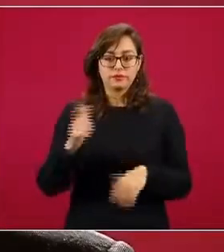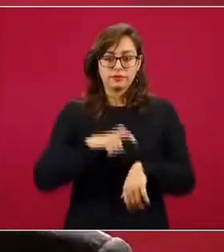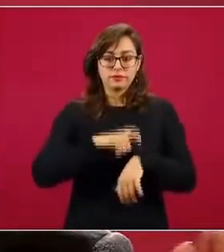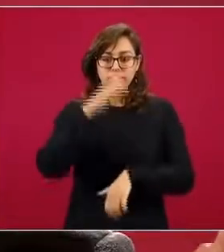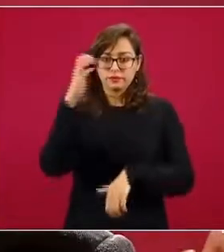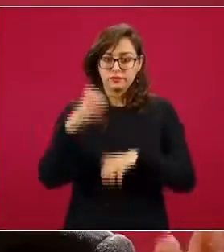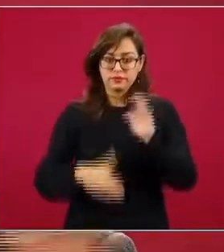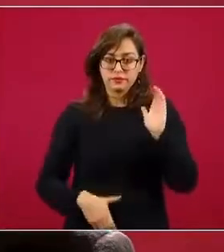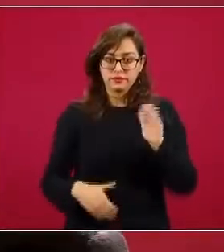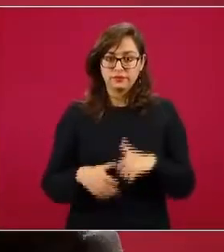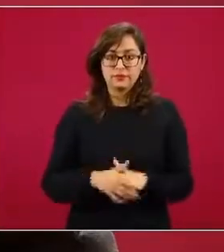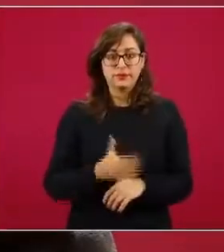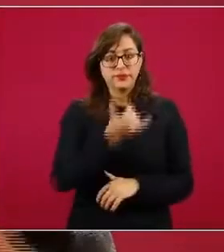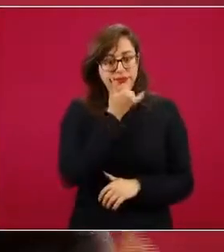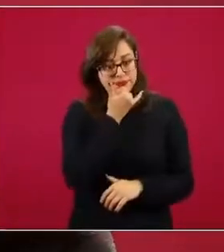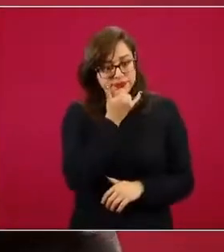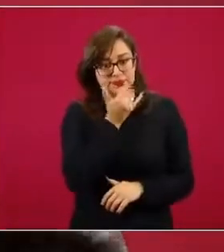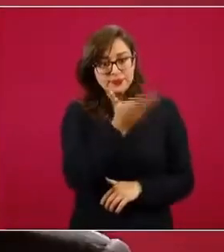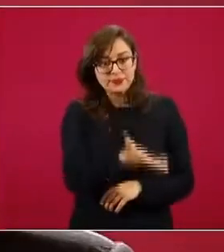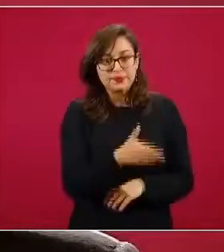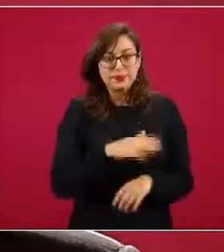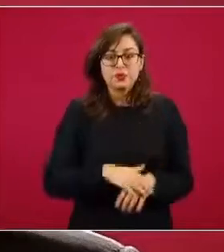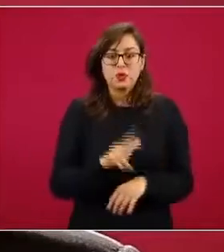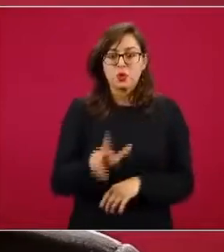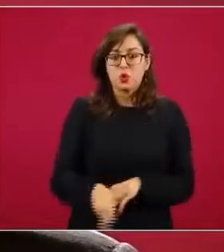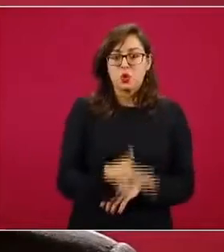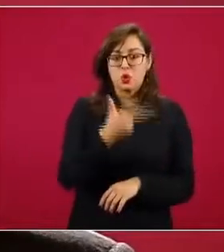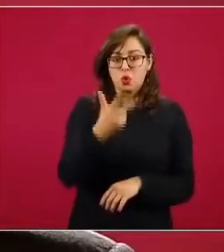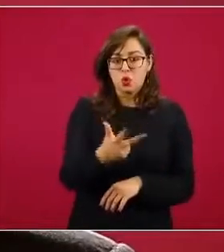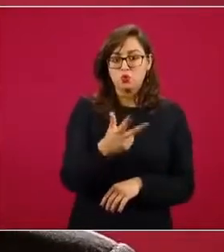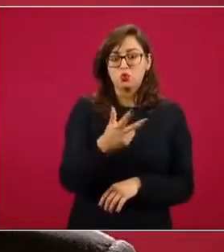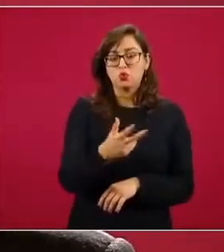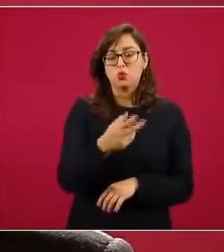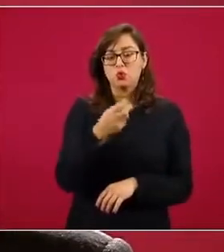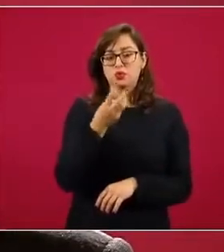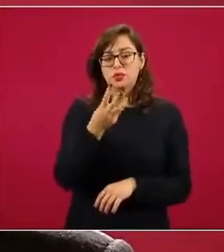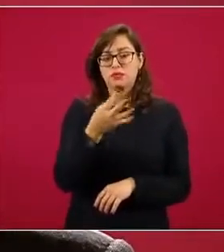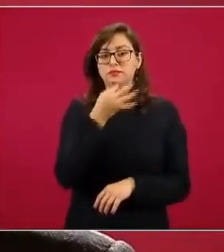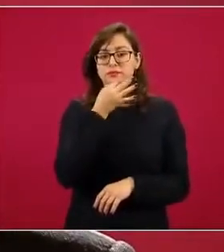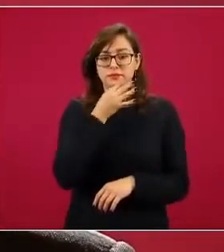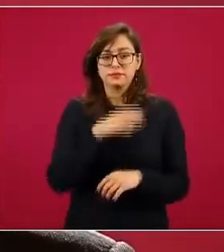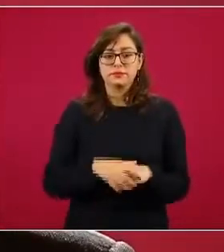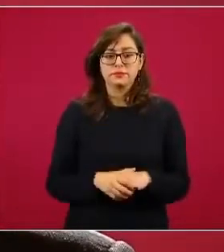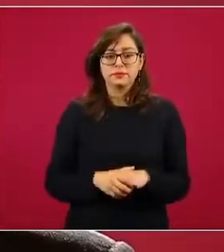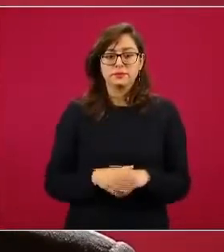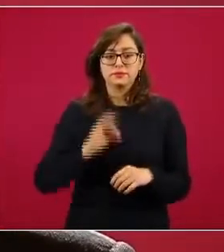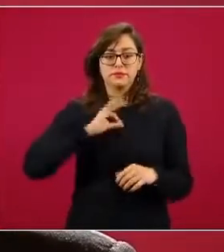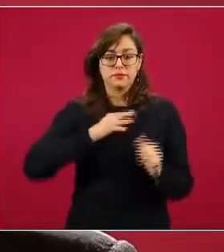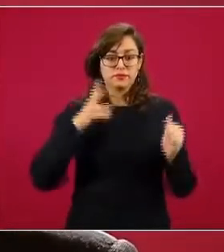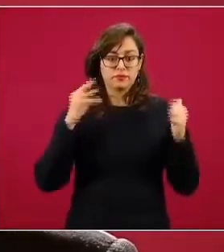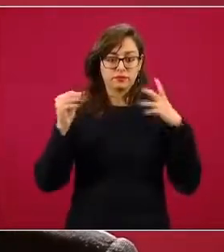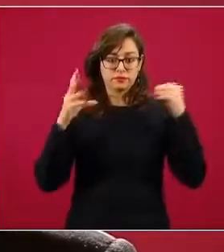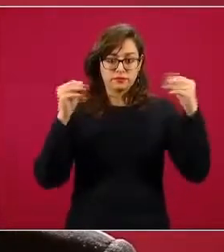acabó el tiempo, perdón, en esto ya no le dimos la palabra, son las 20:03 y la epidemia